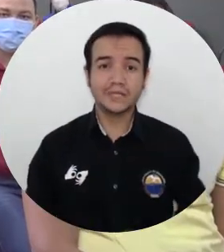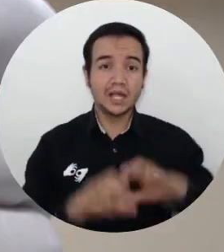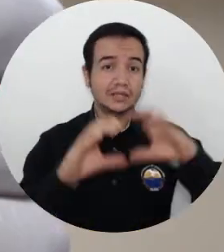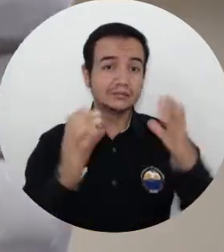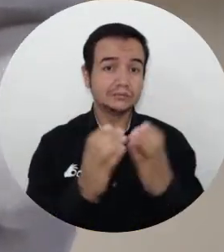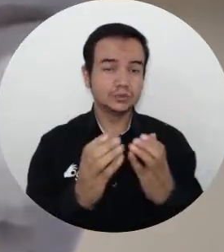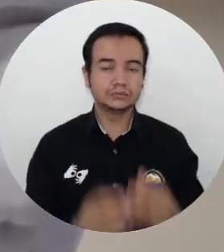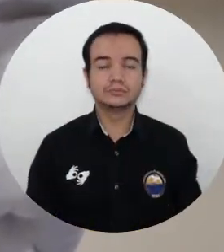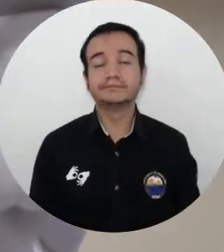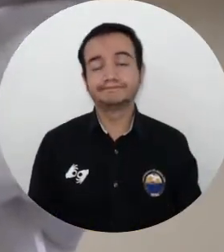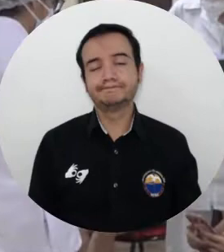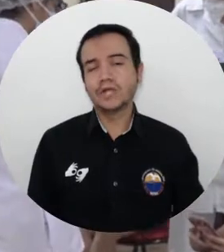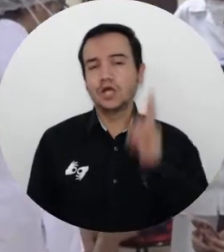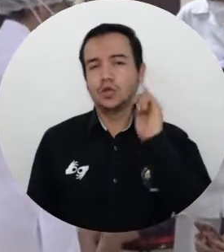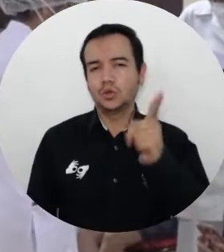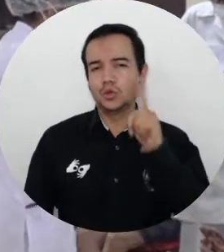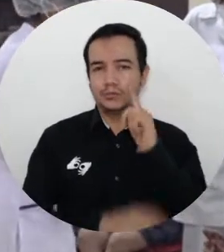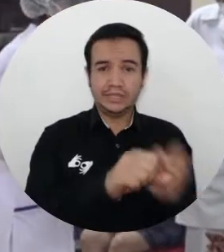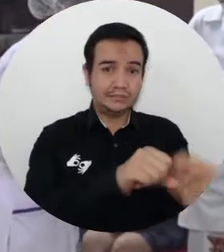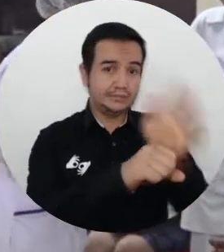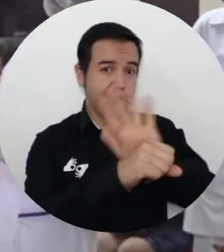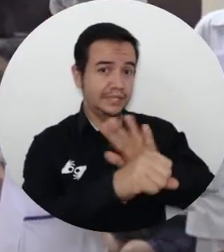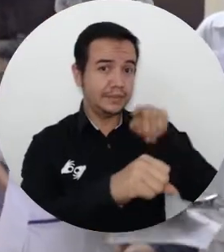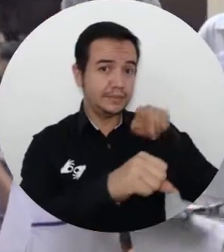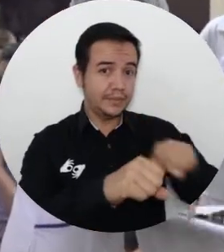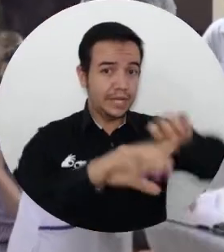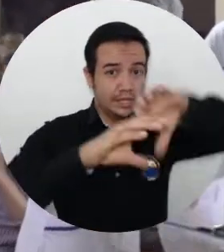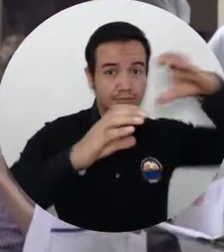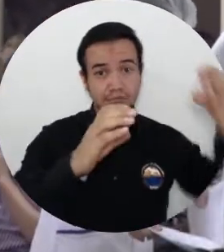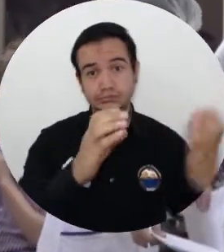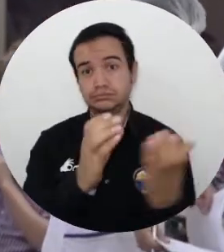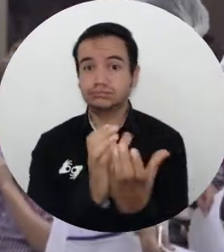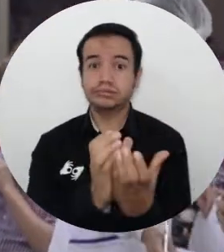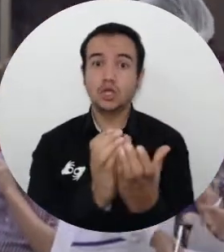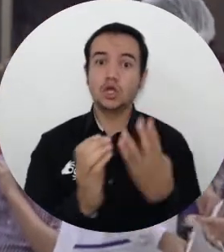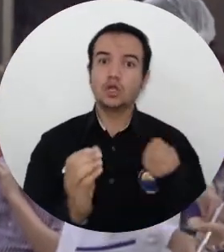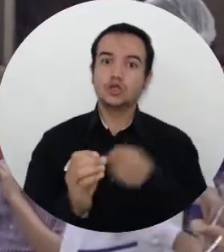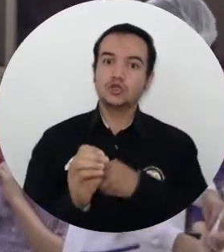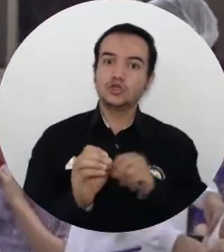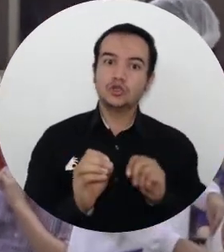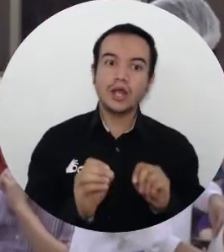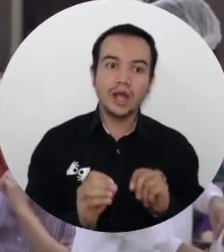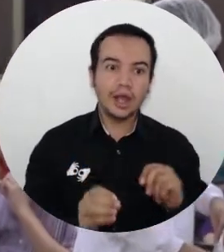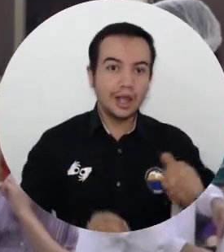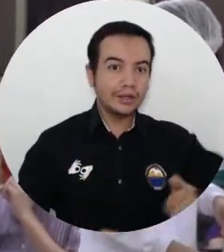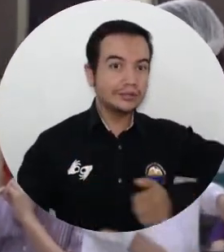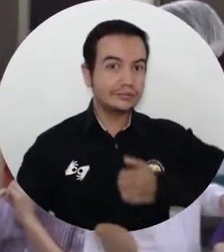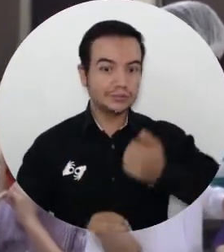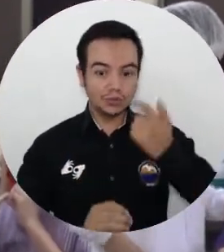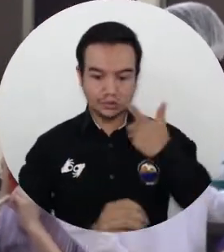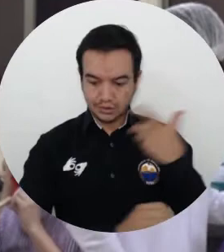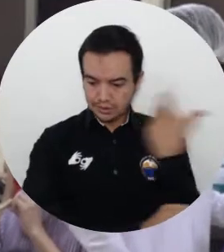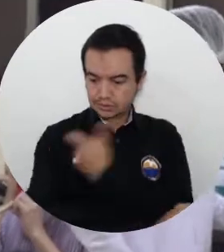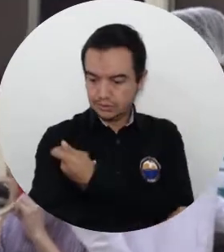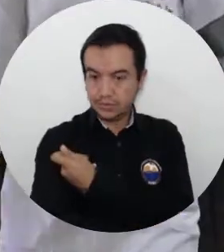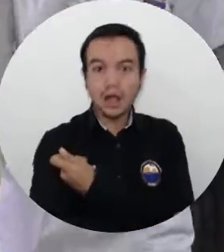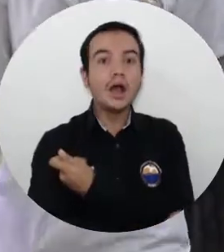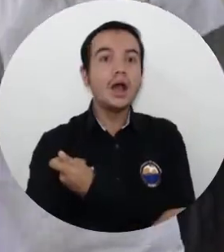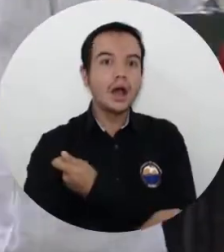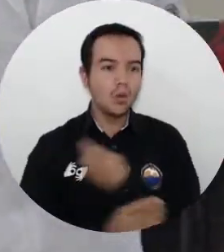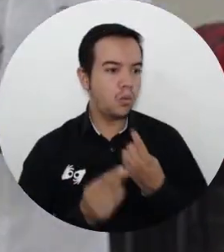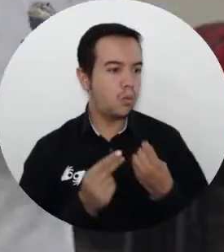nivel mundial. A raíz de esta situación que ha causado la pandemia, pues afortunadamente tuvimos la oportunidad de acceder de manera